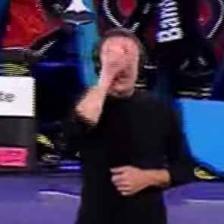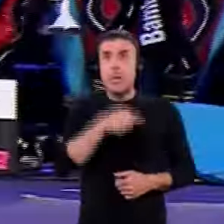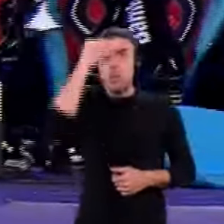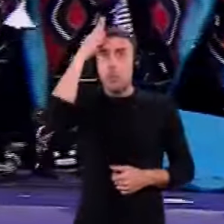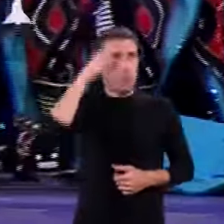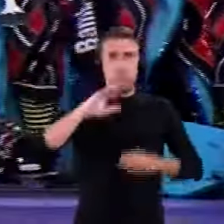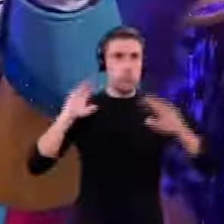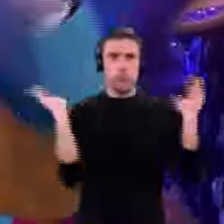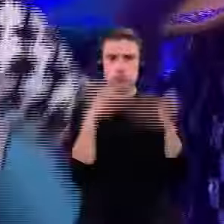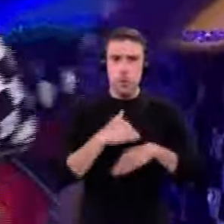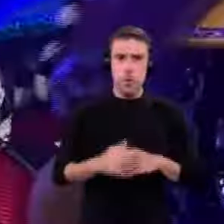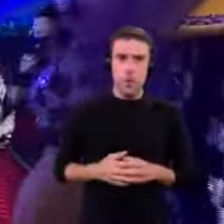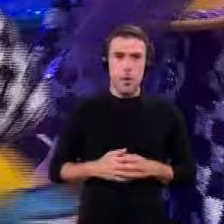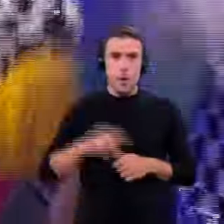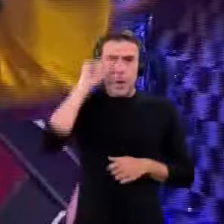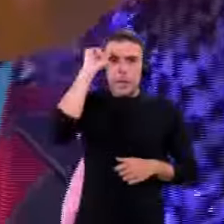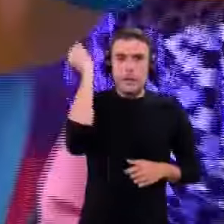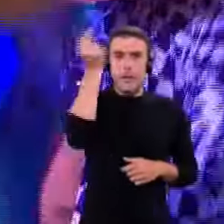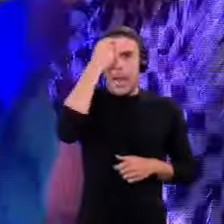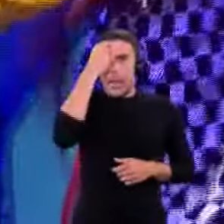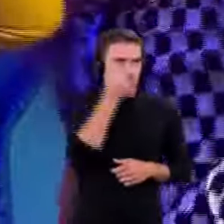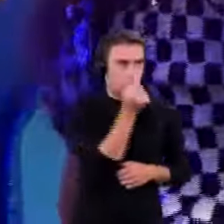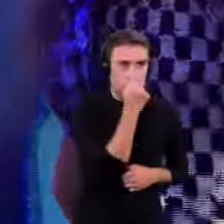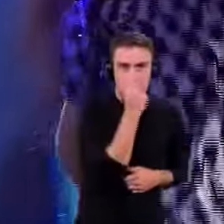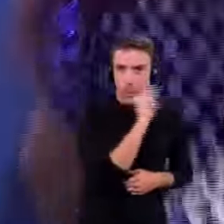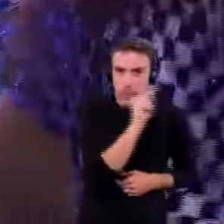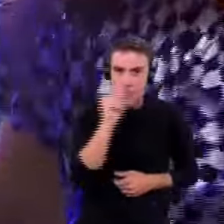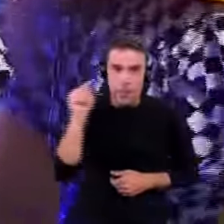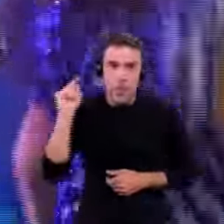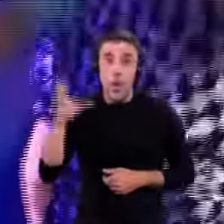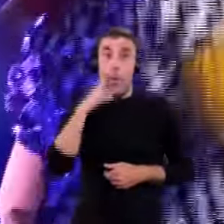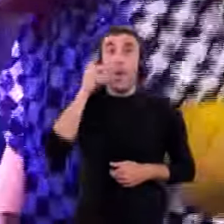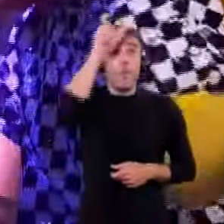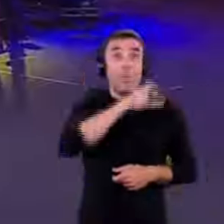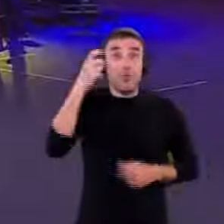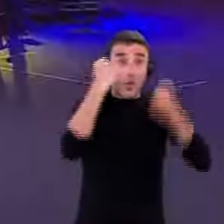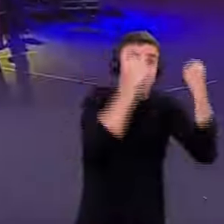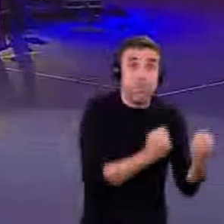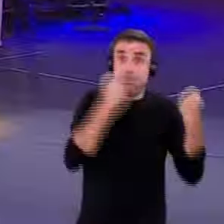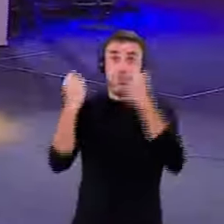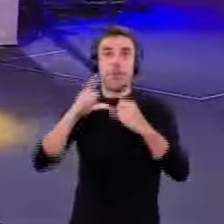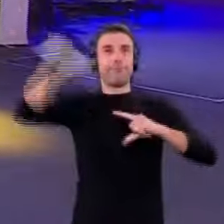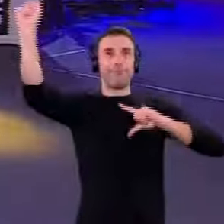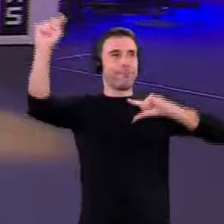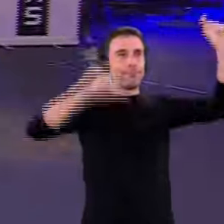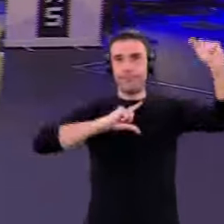superdotados. Talento ya no queda poco, pues lo grande poco de aquí se ha alargado.